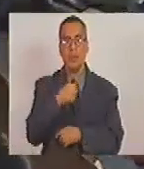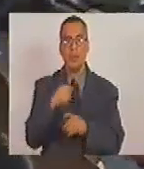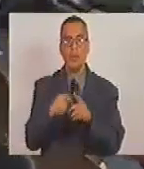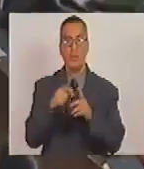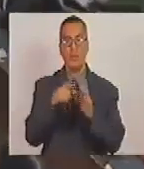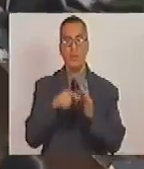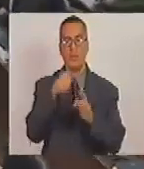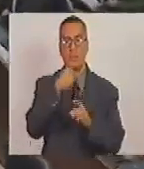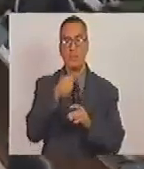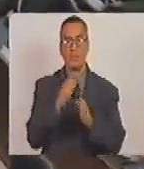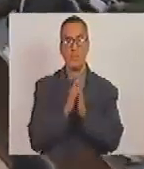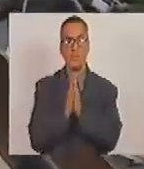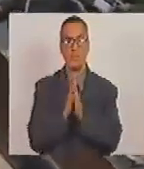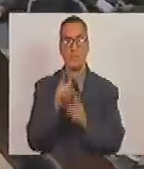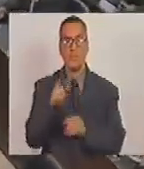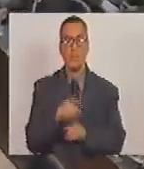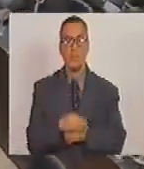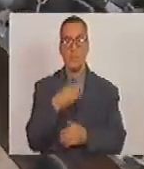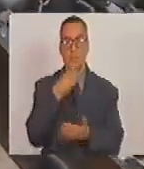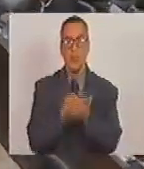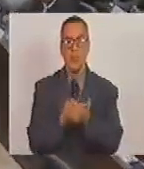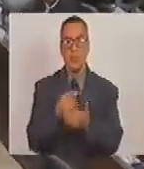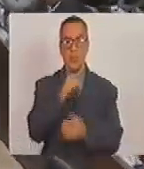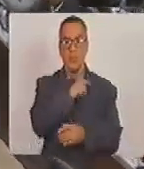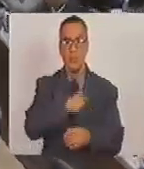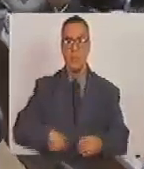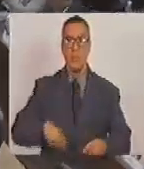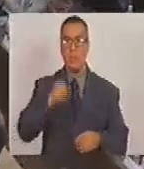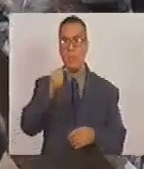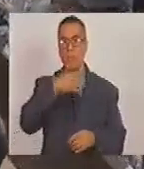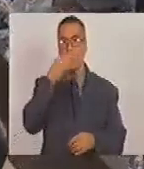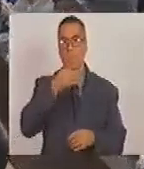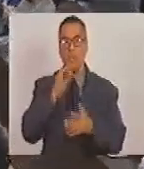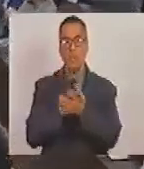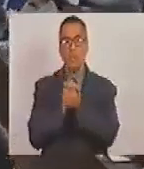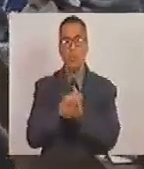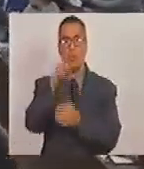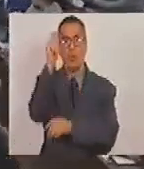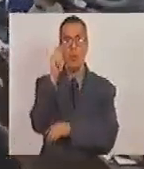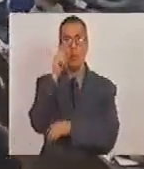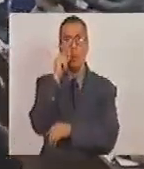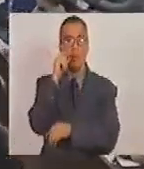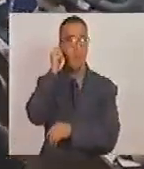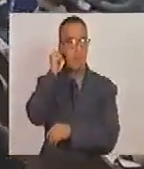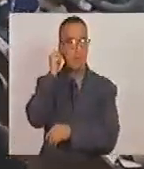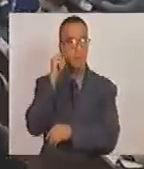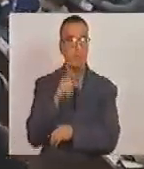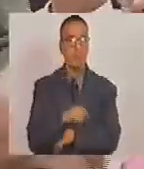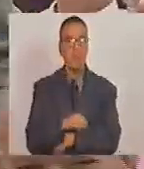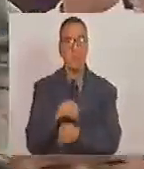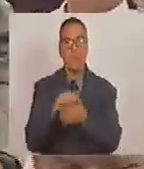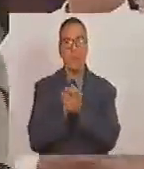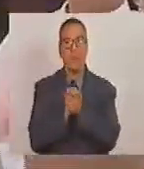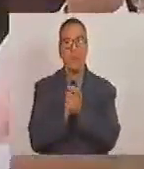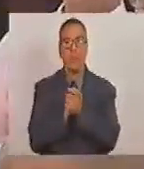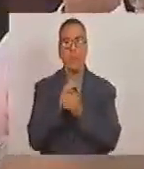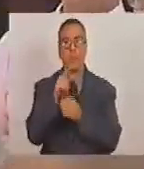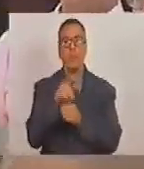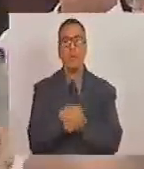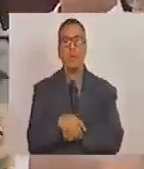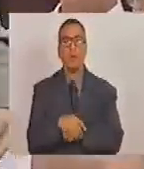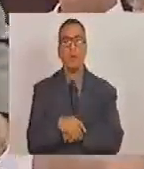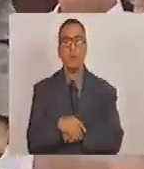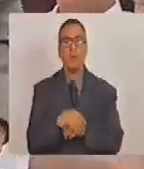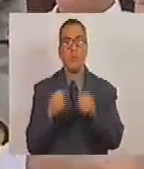favor. Muchas gracias, señor presidente. Buenas tardes, colegas diputados, colegas diputadas, amigos